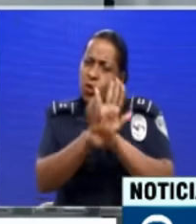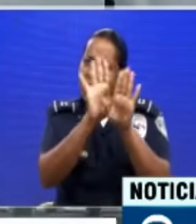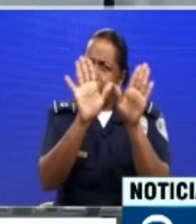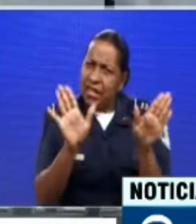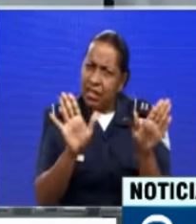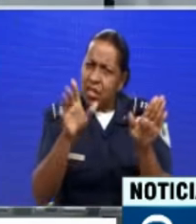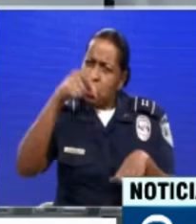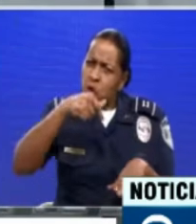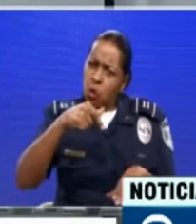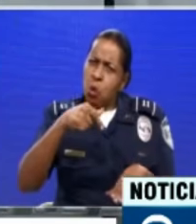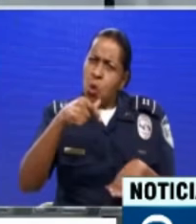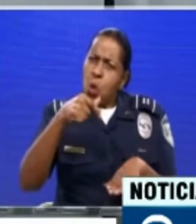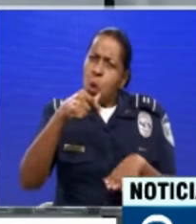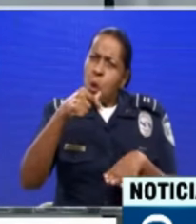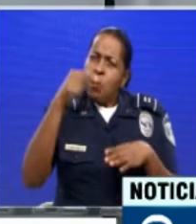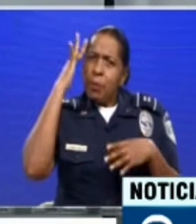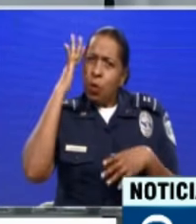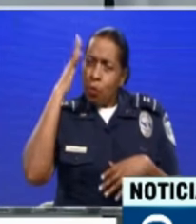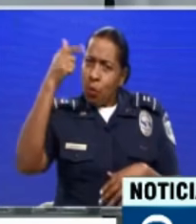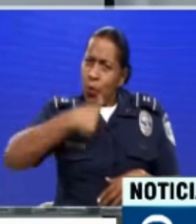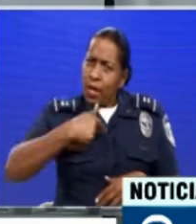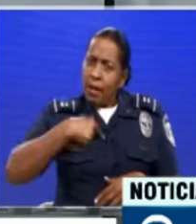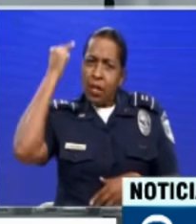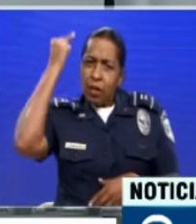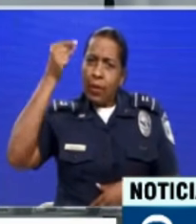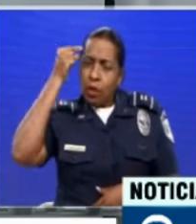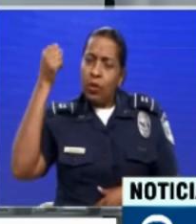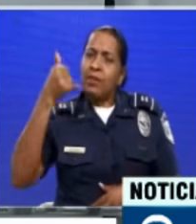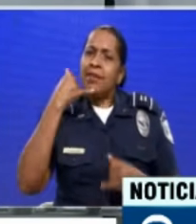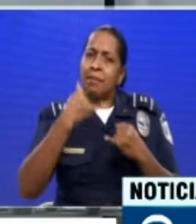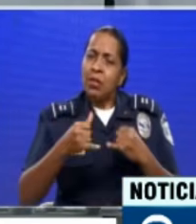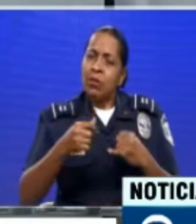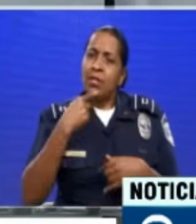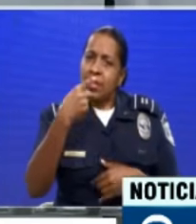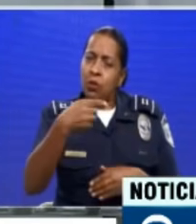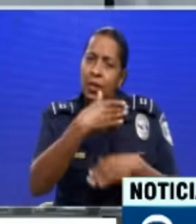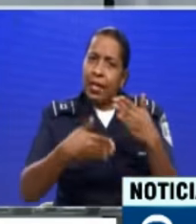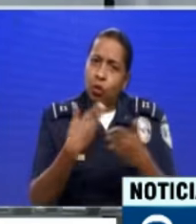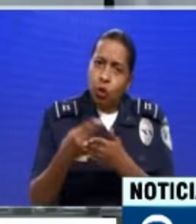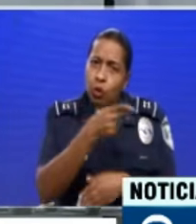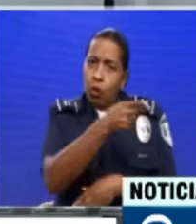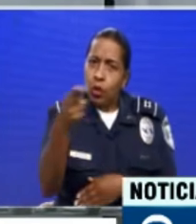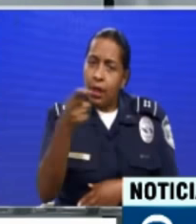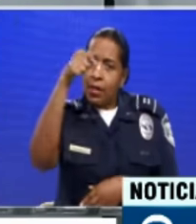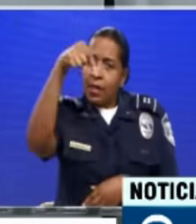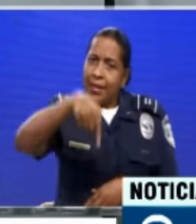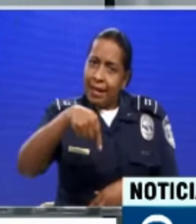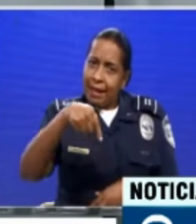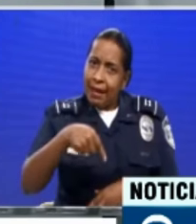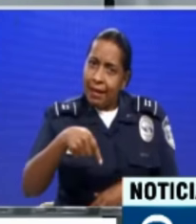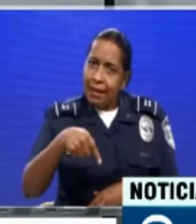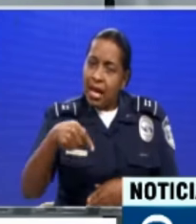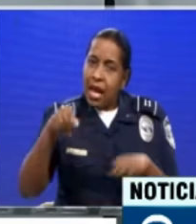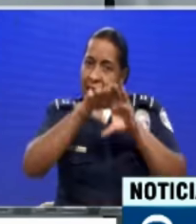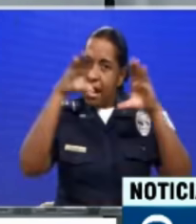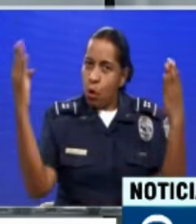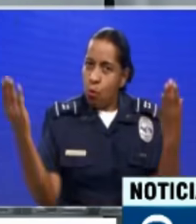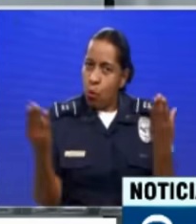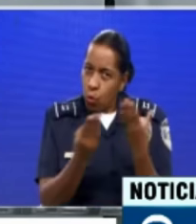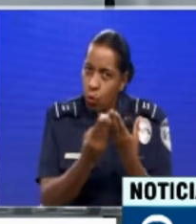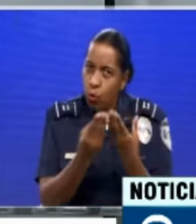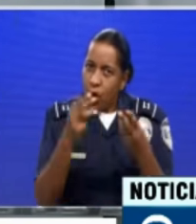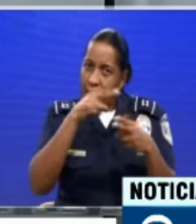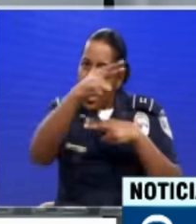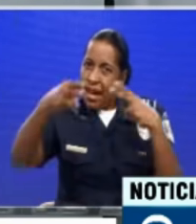Yo me preocupo por el mío. Y termino diciéndole, de esta, el mundo